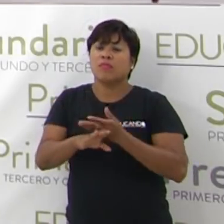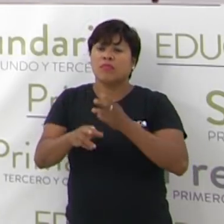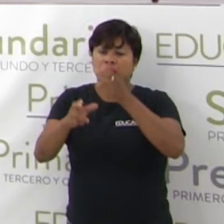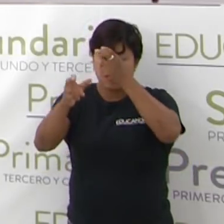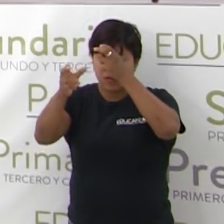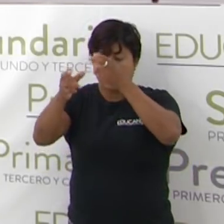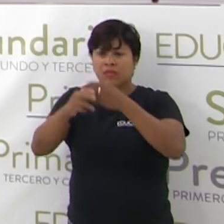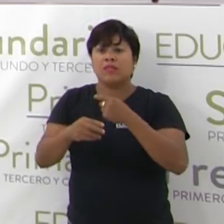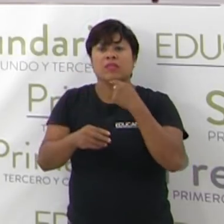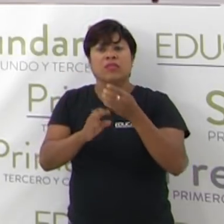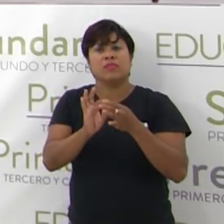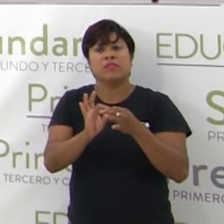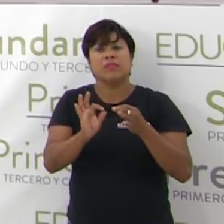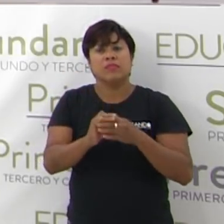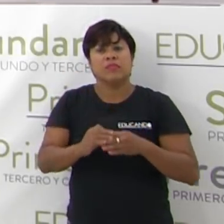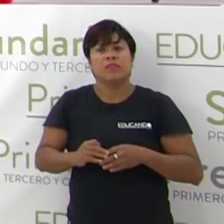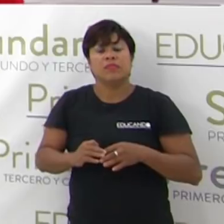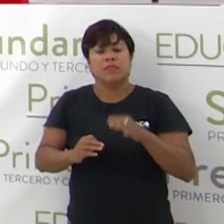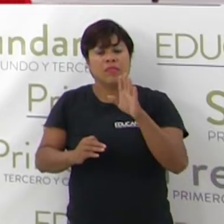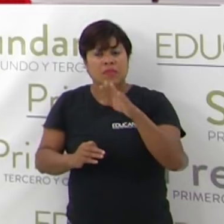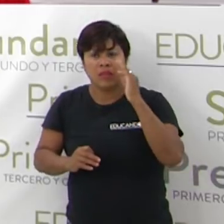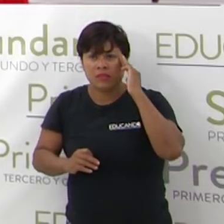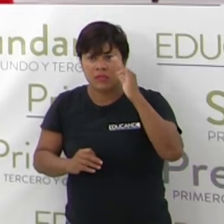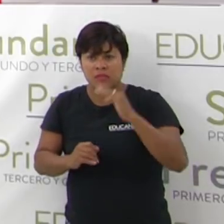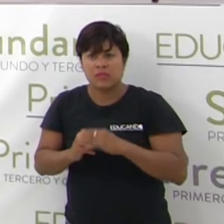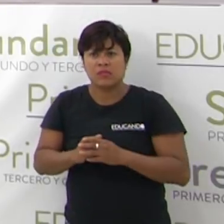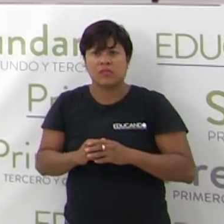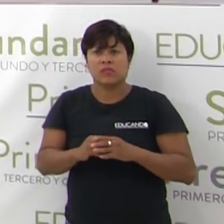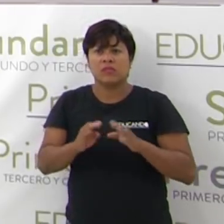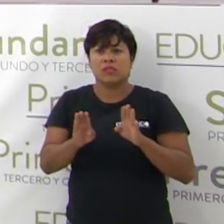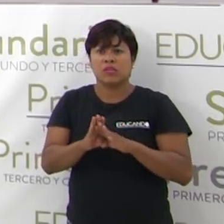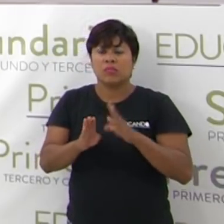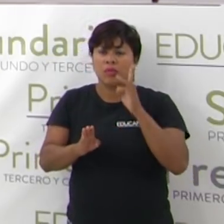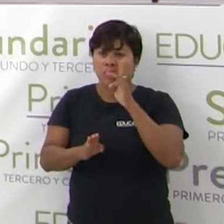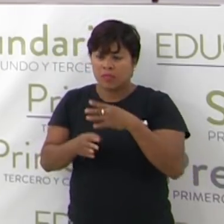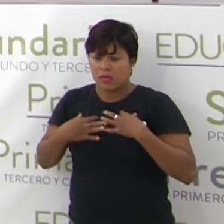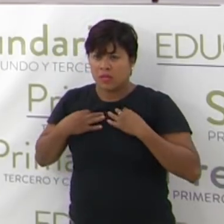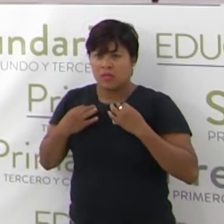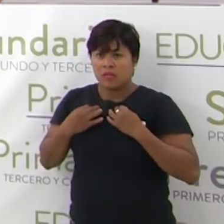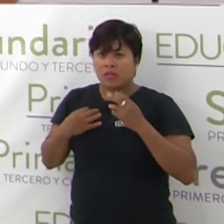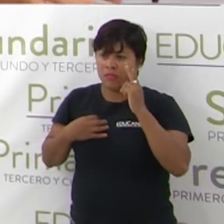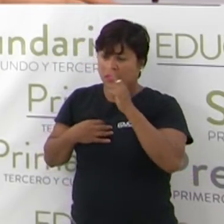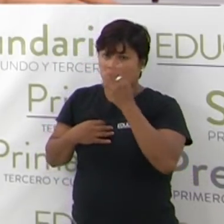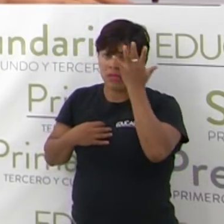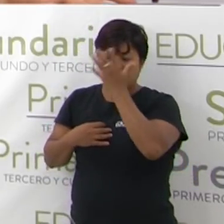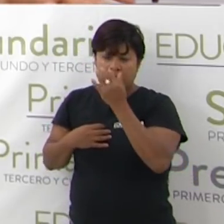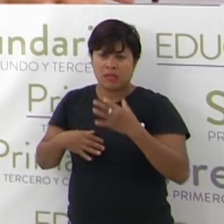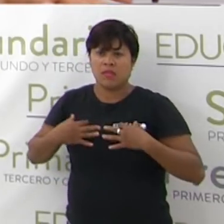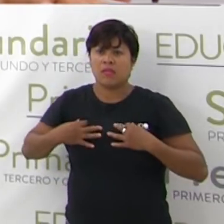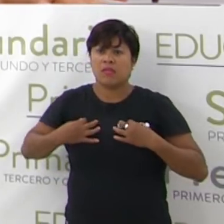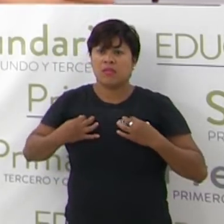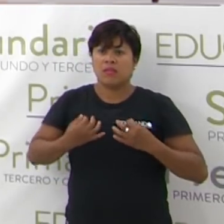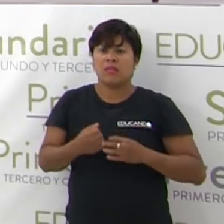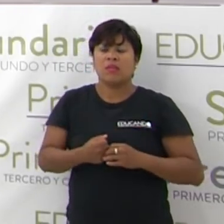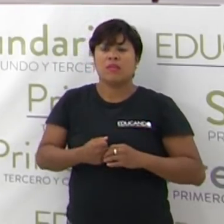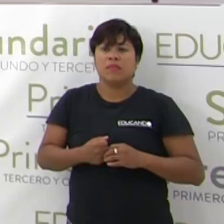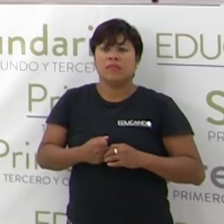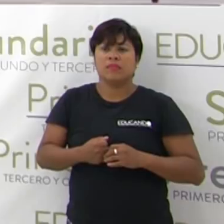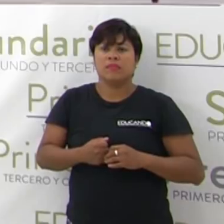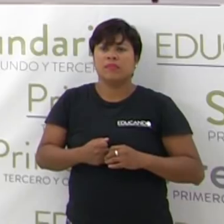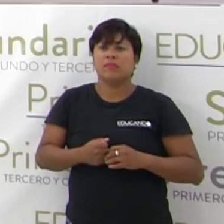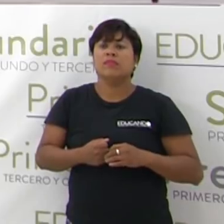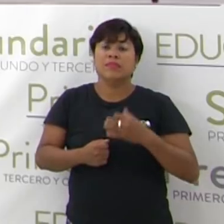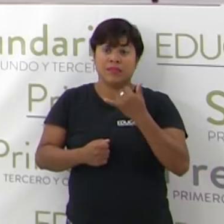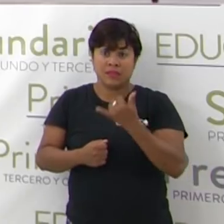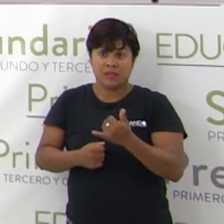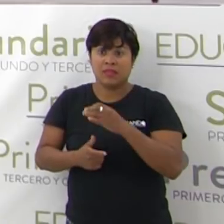se acercó a él y le dijo: oiga, señor ministro, ¿cómo ve el traje? ¿Verdad que esta tela es bellísima? Y